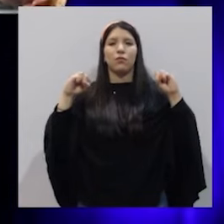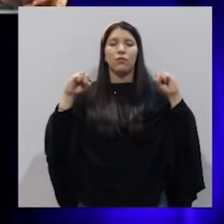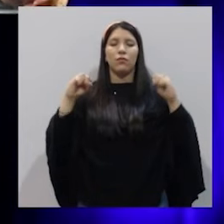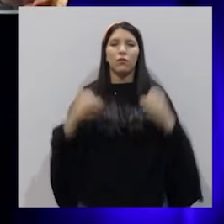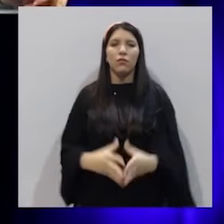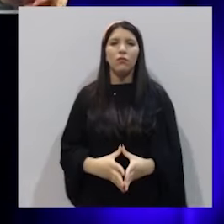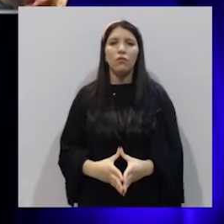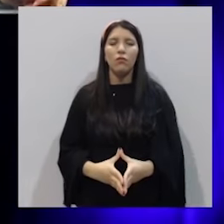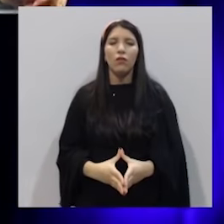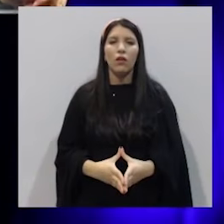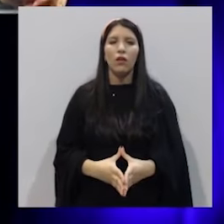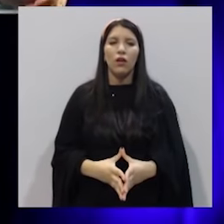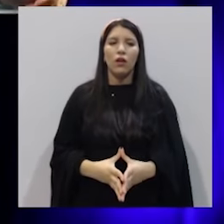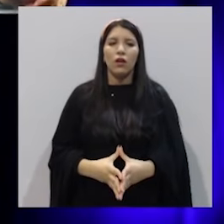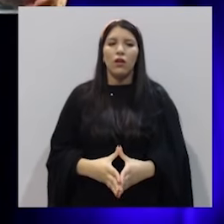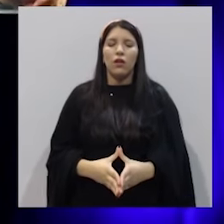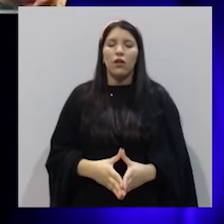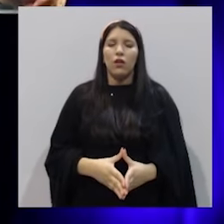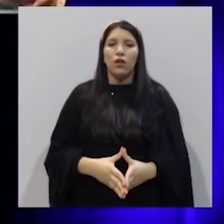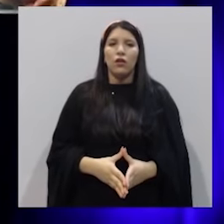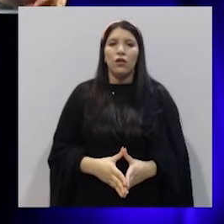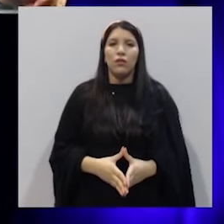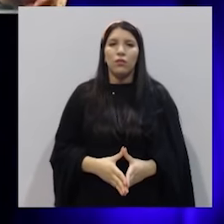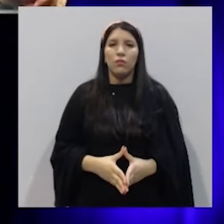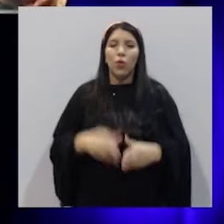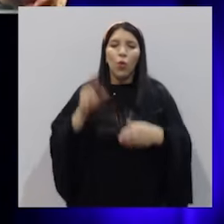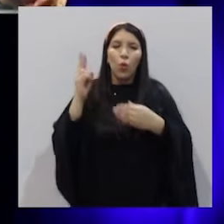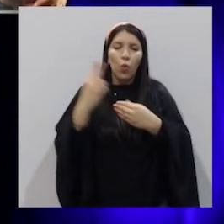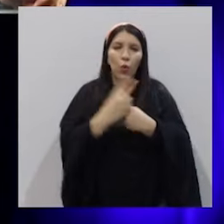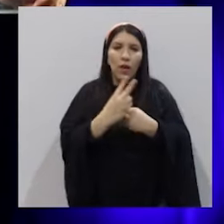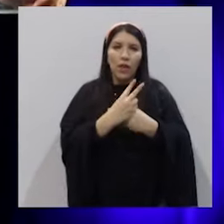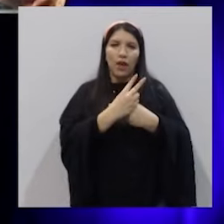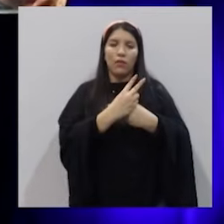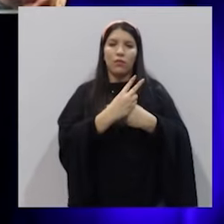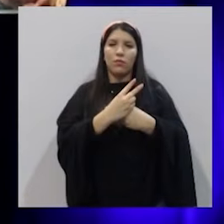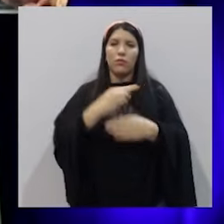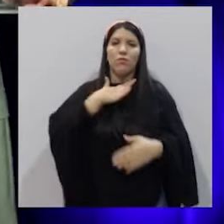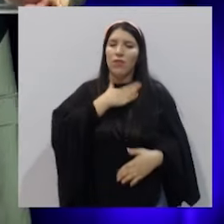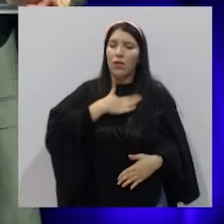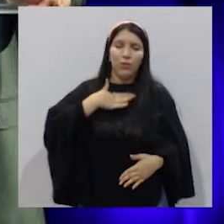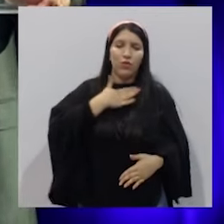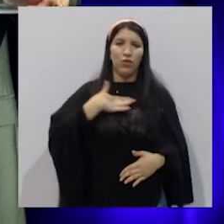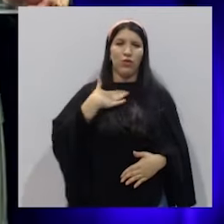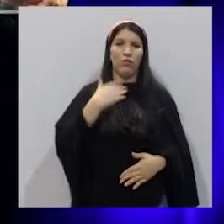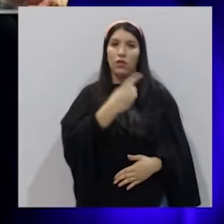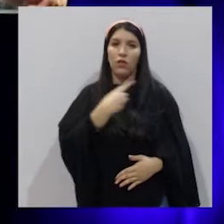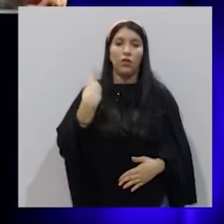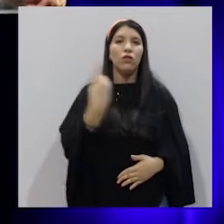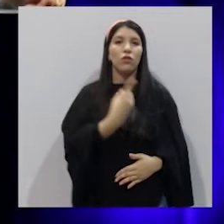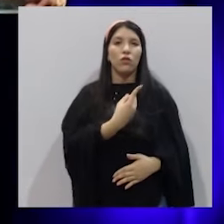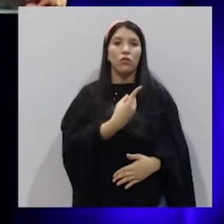alerta manténgase alerta es una constante en la biblia como